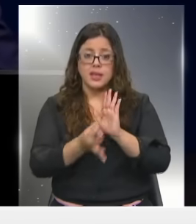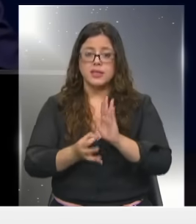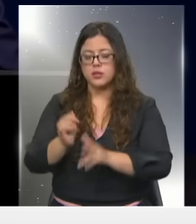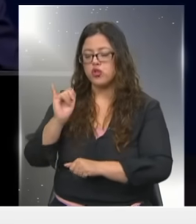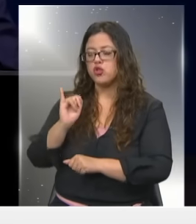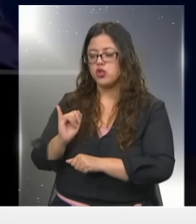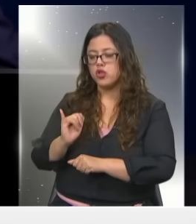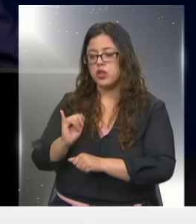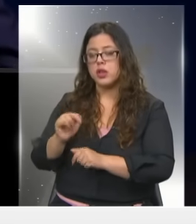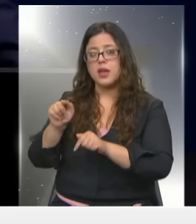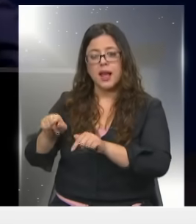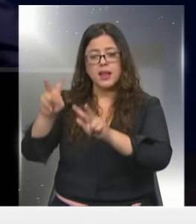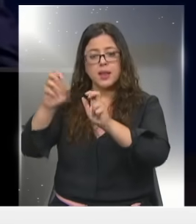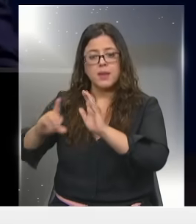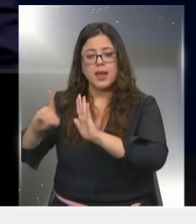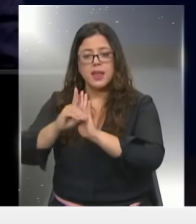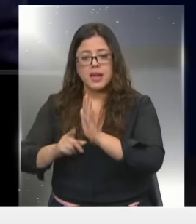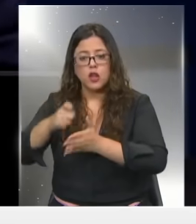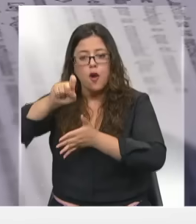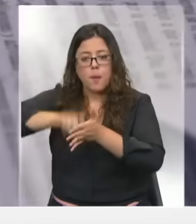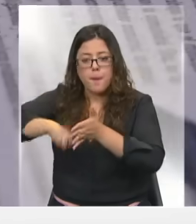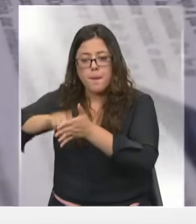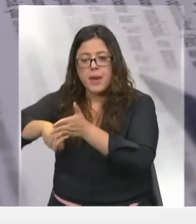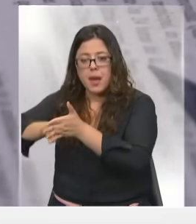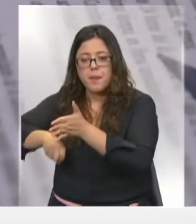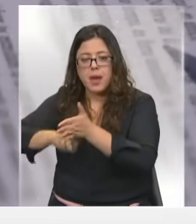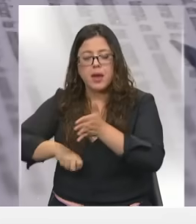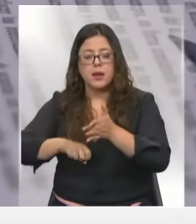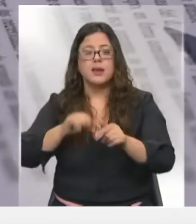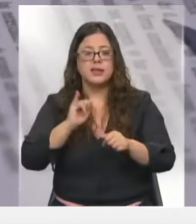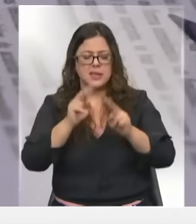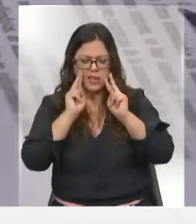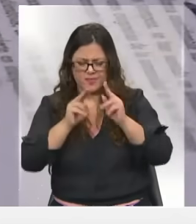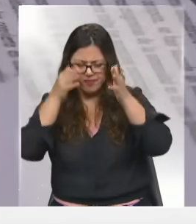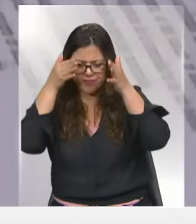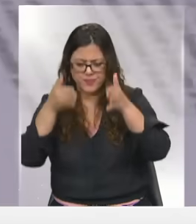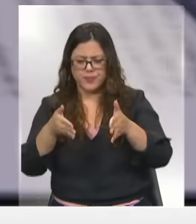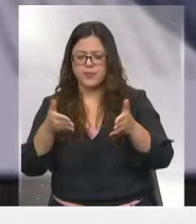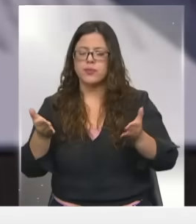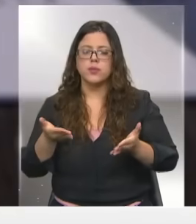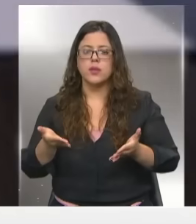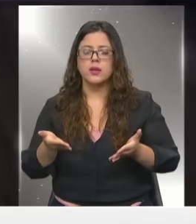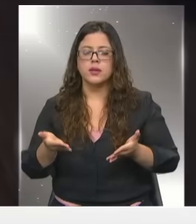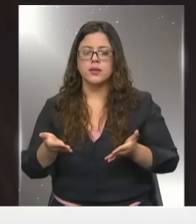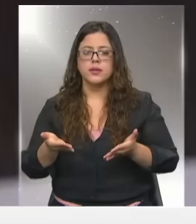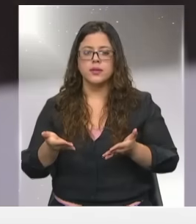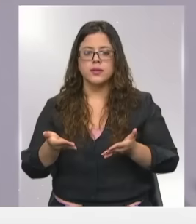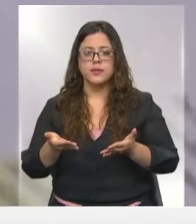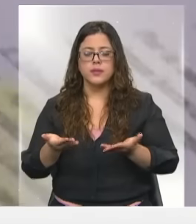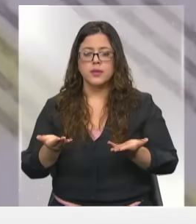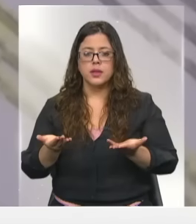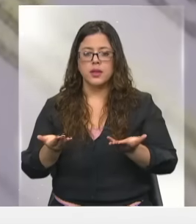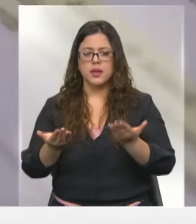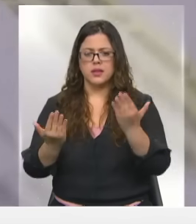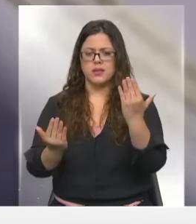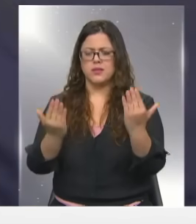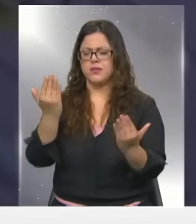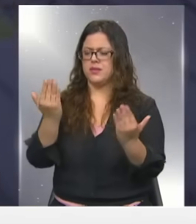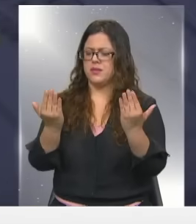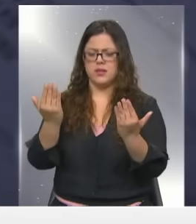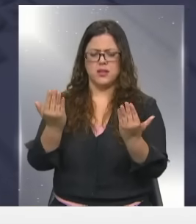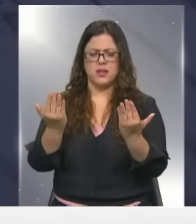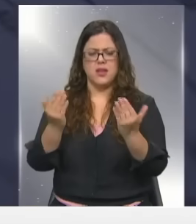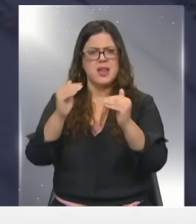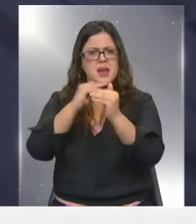efectivamente, estos decretos se firman mes a mes. Claro, acá lo que llama la atención es que son calcados las